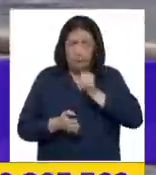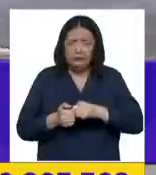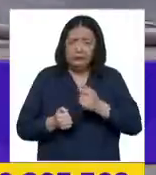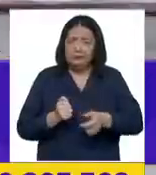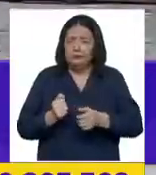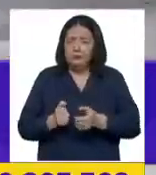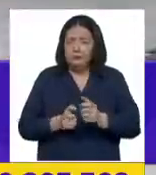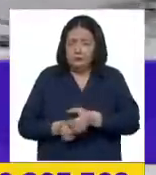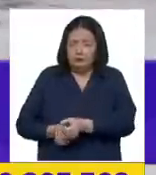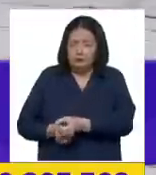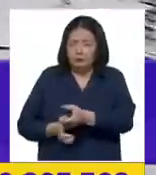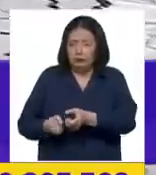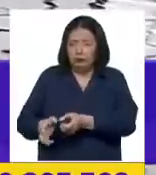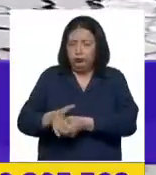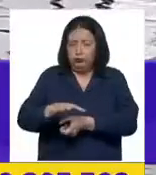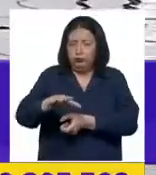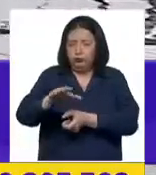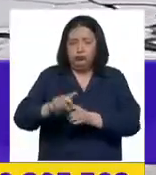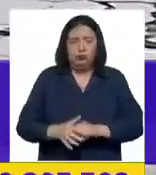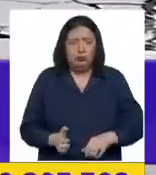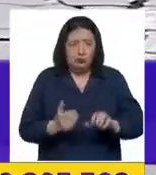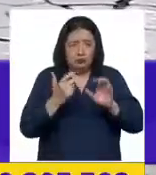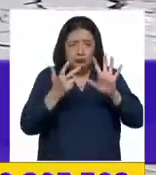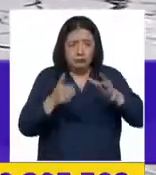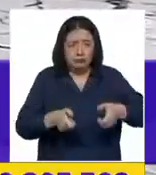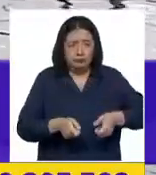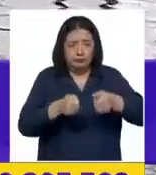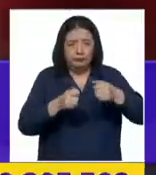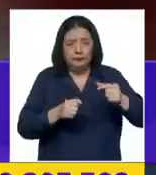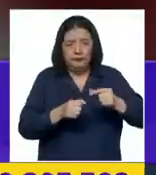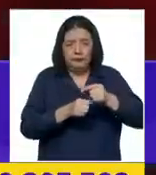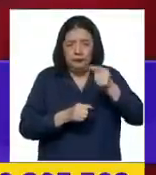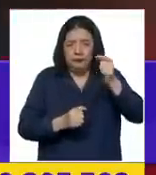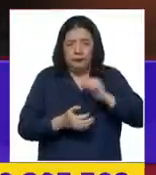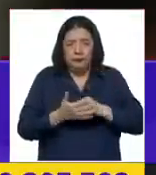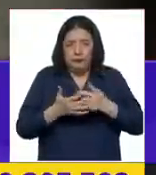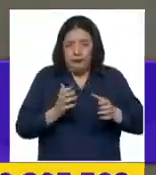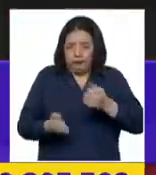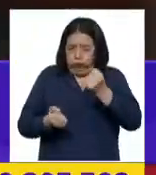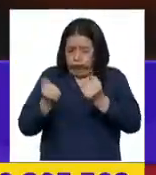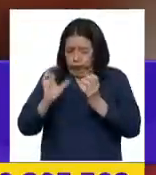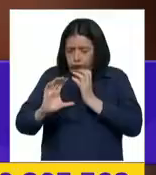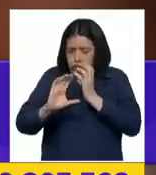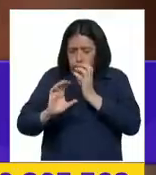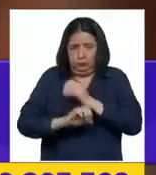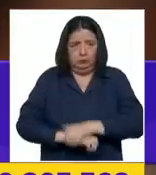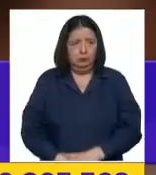fuego de los 8 balones de gas GNB que abastecen el tráiler.